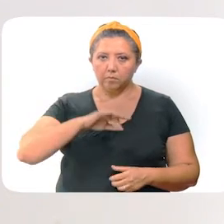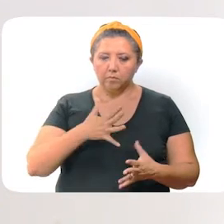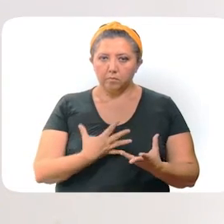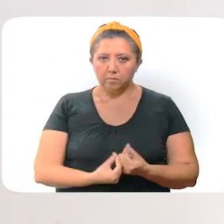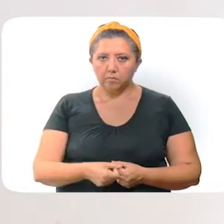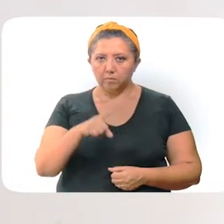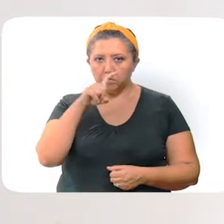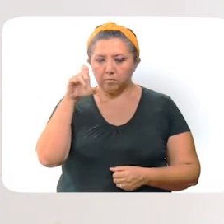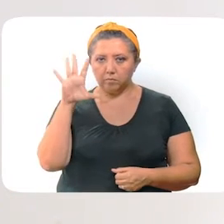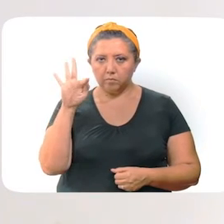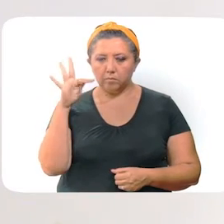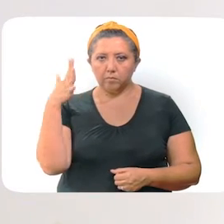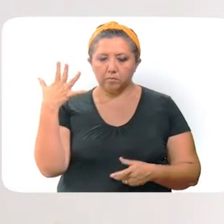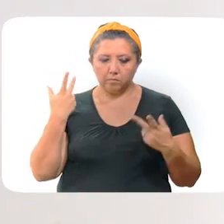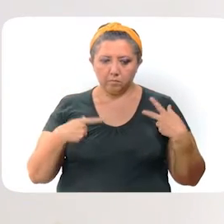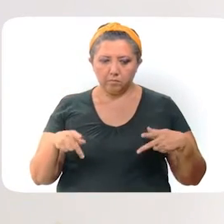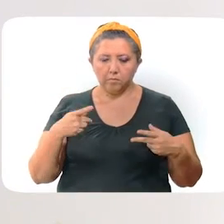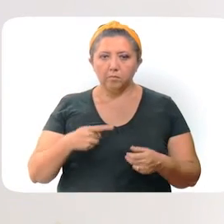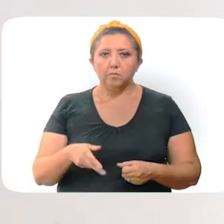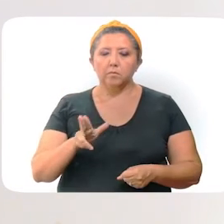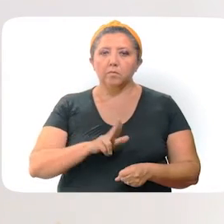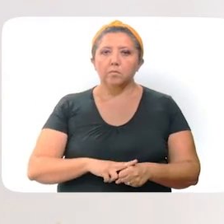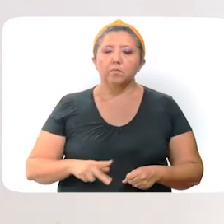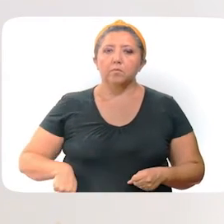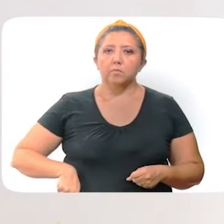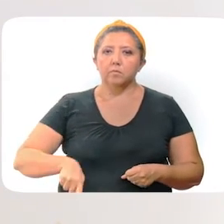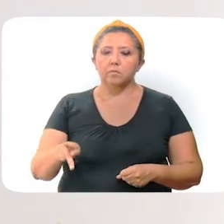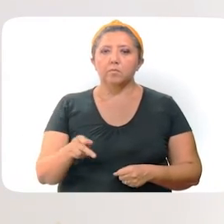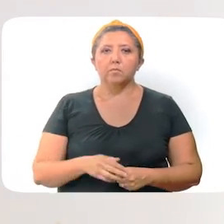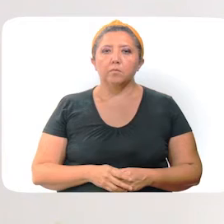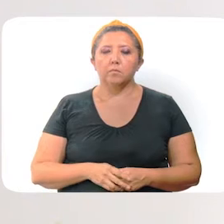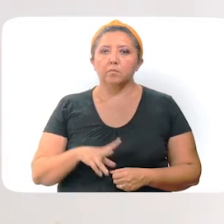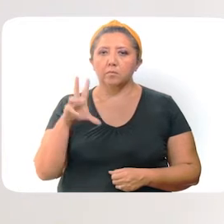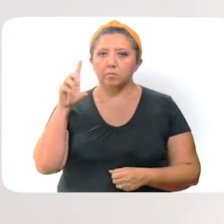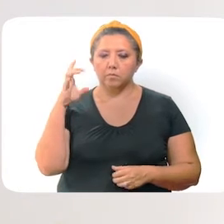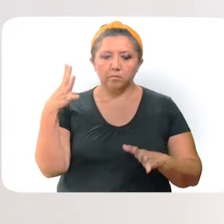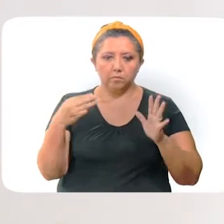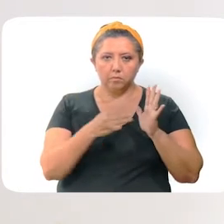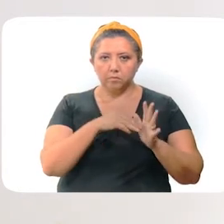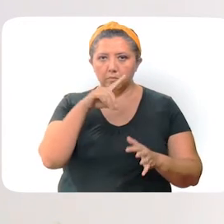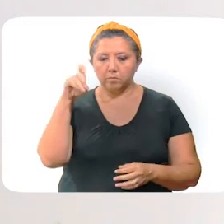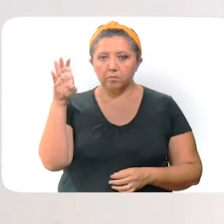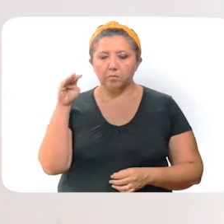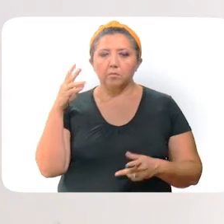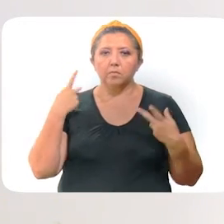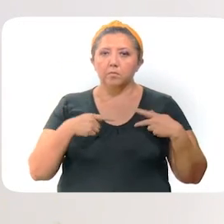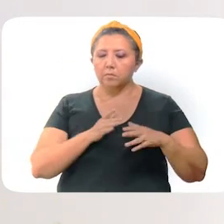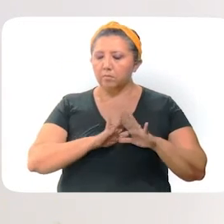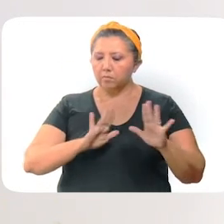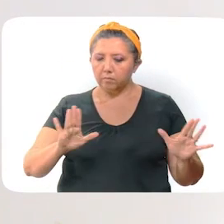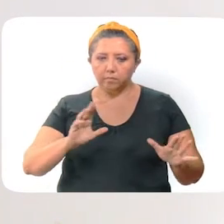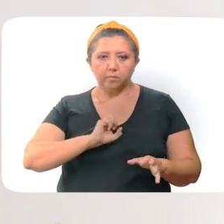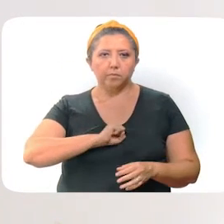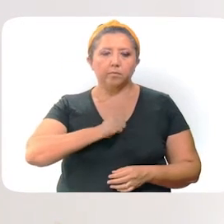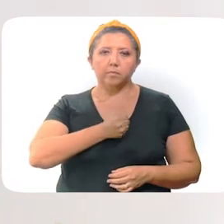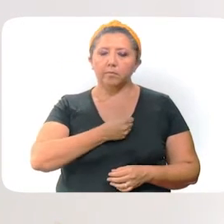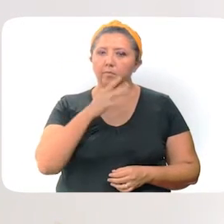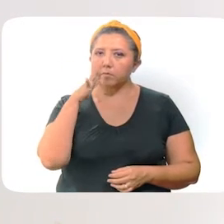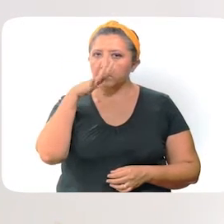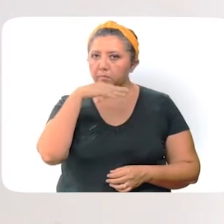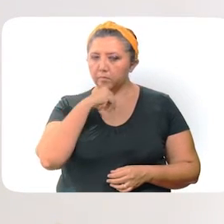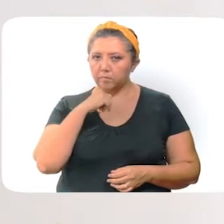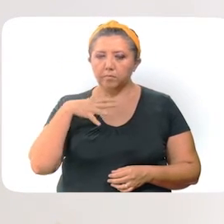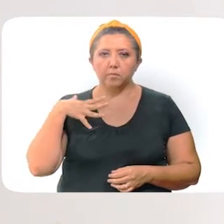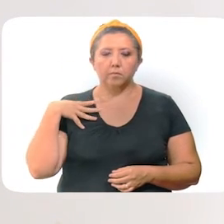El día de hoy tenemos 145 pacientes en hospitales públicos. 34.190 pacientes ya se recuperaron, no